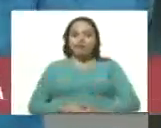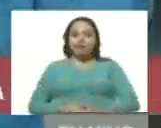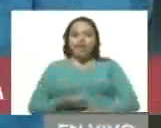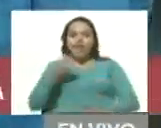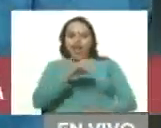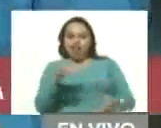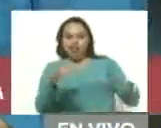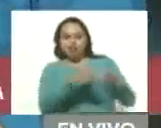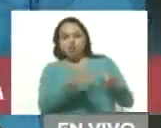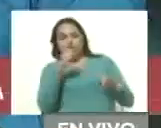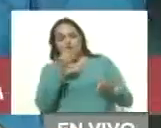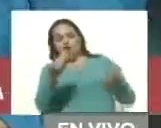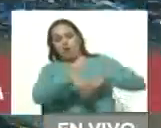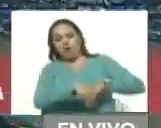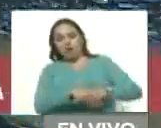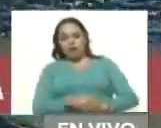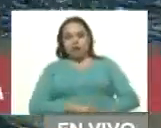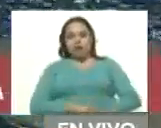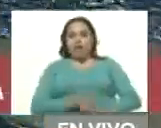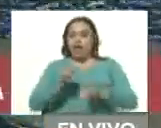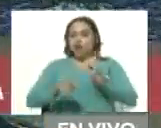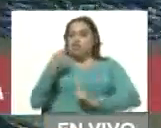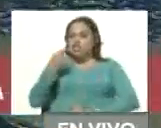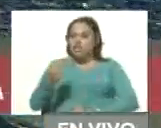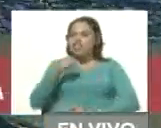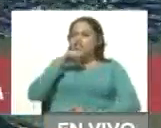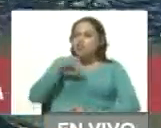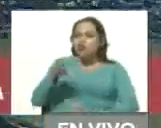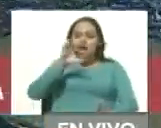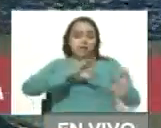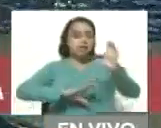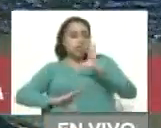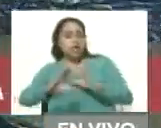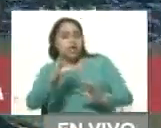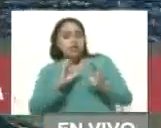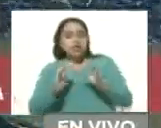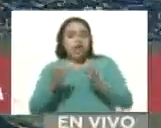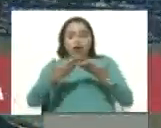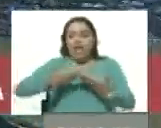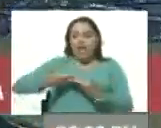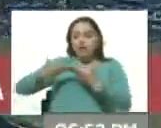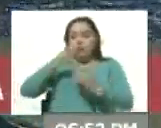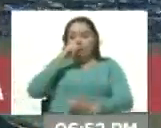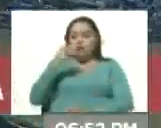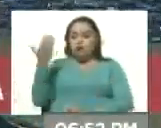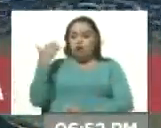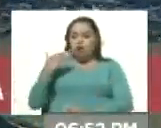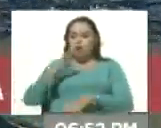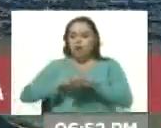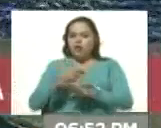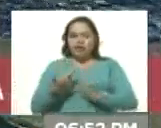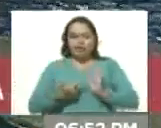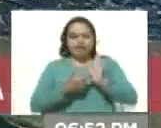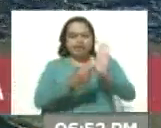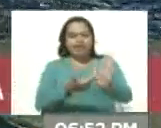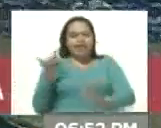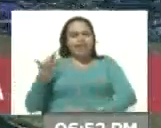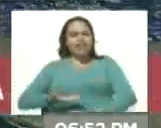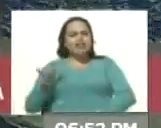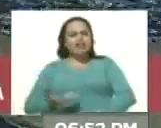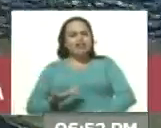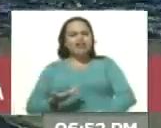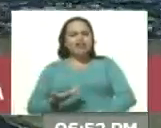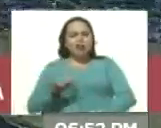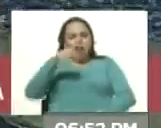y de repente pues la gente que dice bueno pero si la historia es una ciencia una disciplina del pasado porque darle tanta importancia en el pp en el